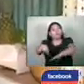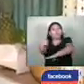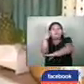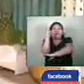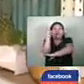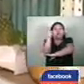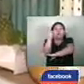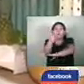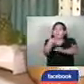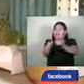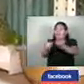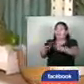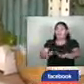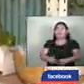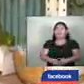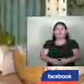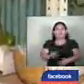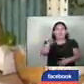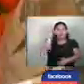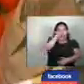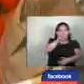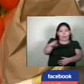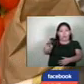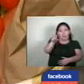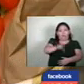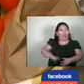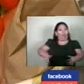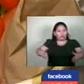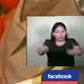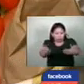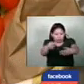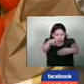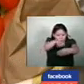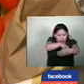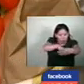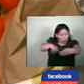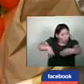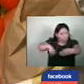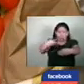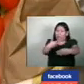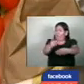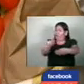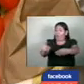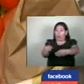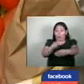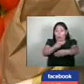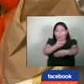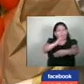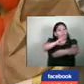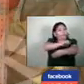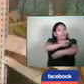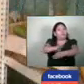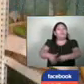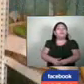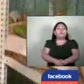departamentos. Todas las semanas forman estas canastas, repletas de hortalizas y frutas.